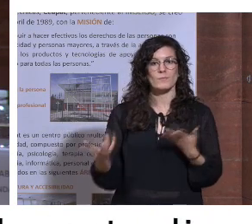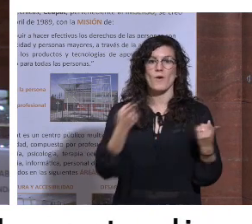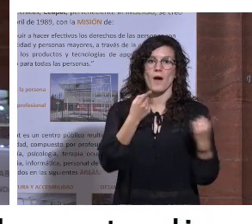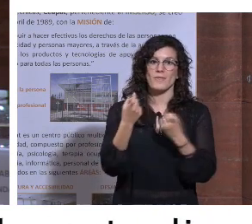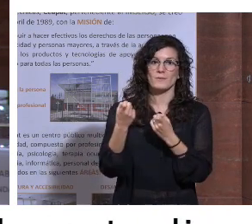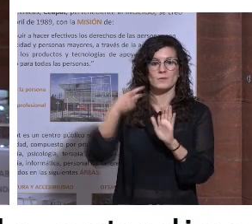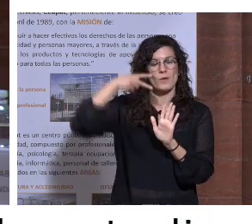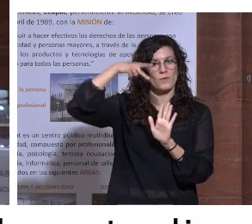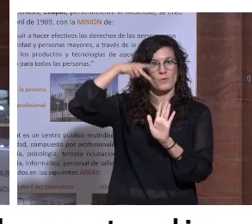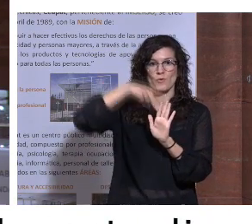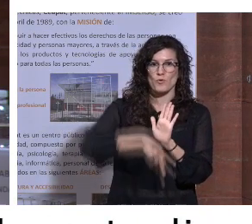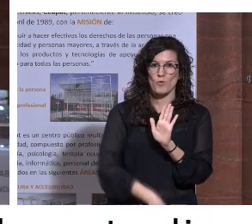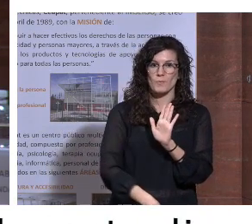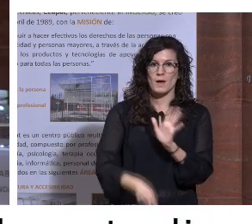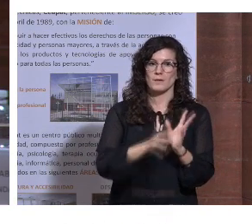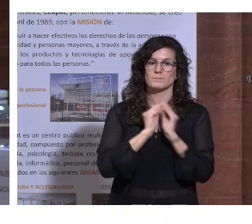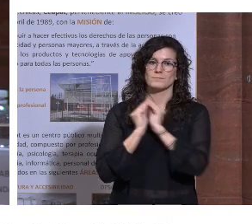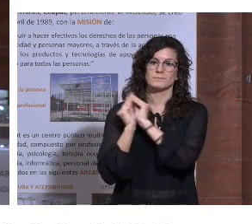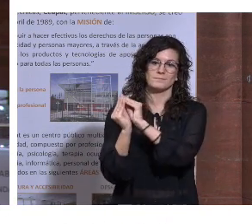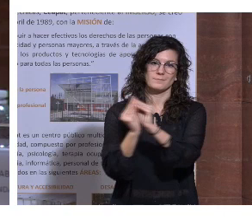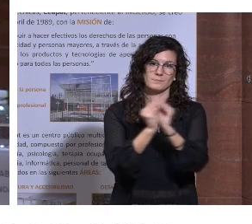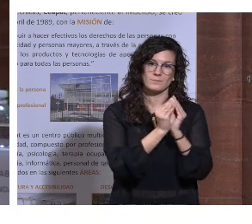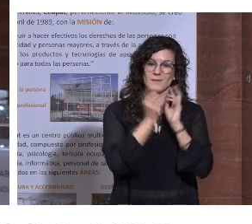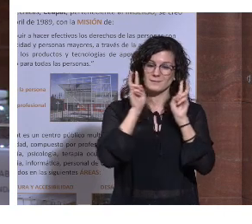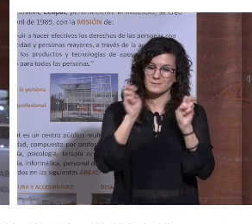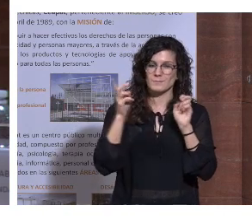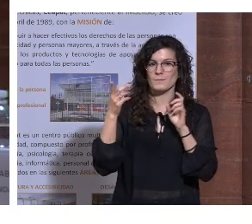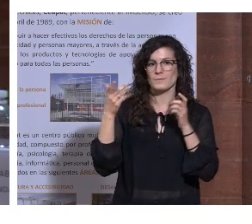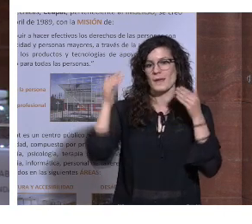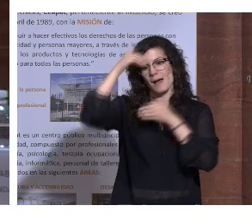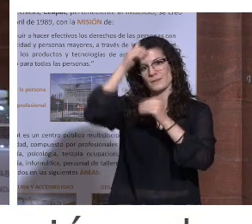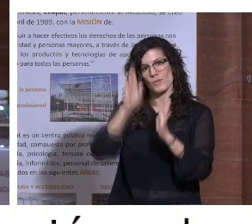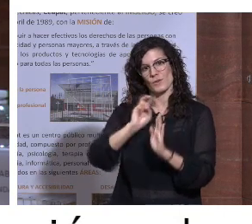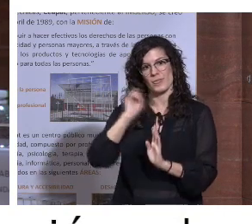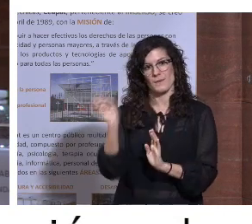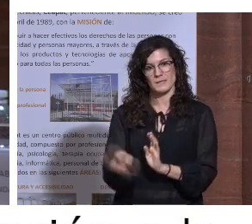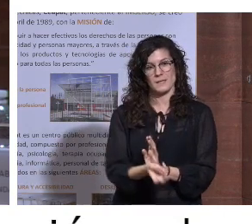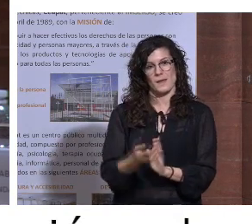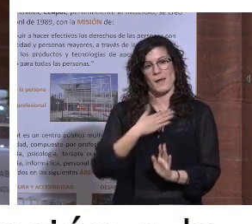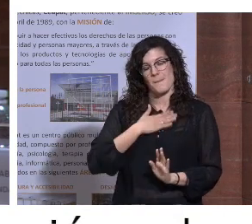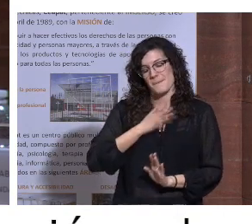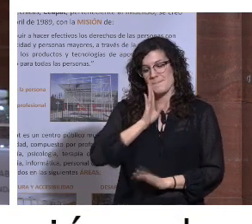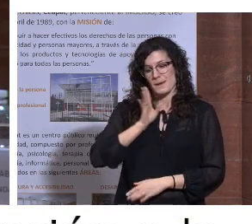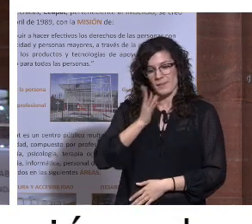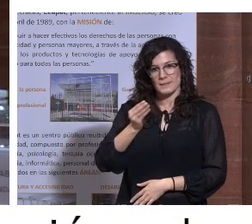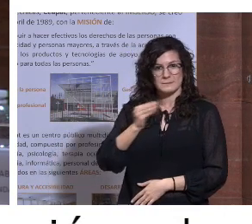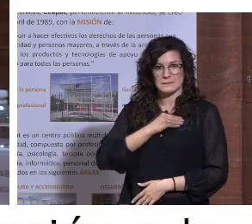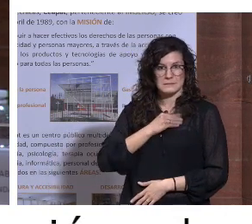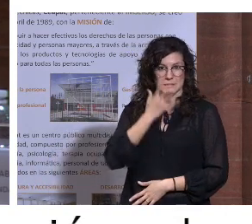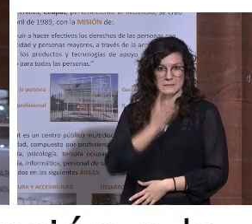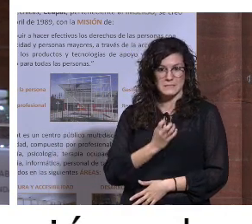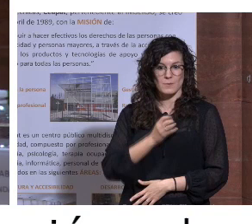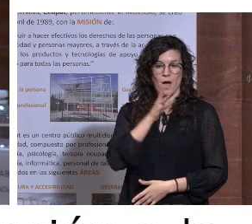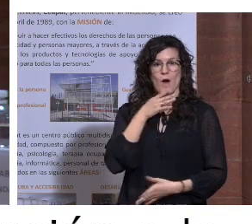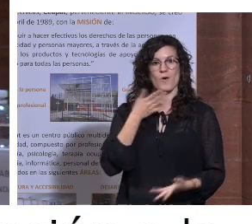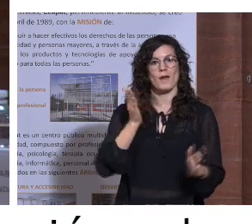una normativa conjunta sobre la atención a la diversidad. Es muy triste, a mí por lo menos me parece que en tiempo de alianzas,